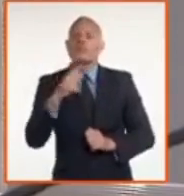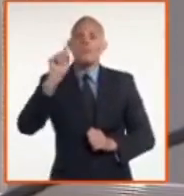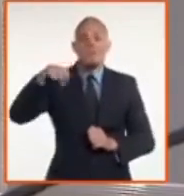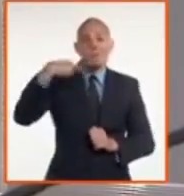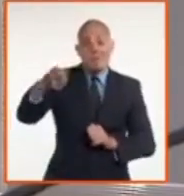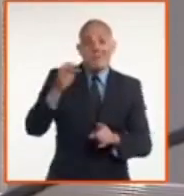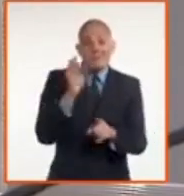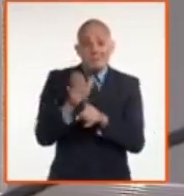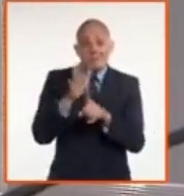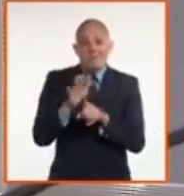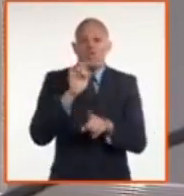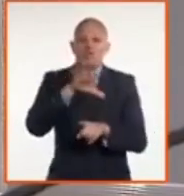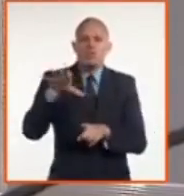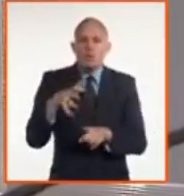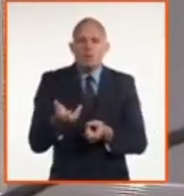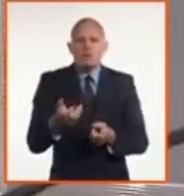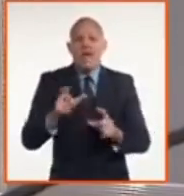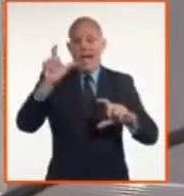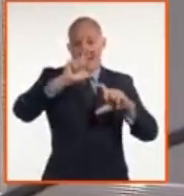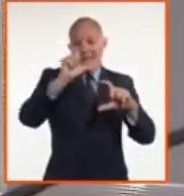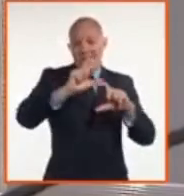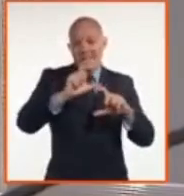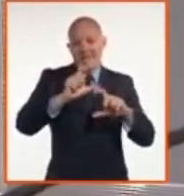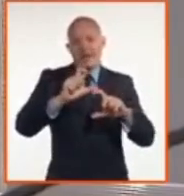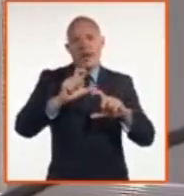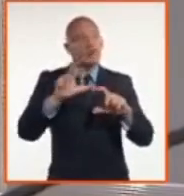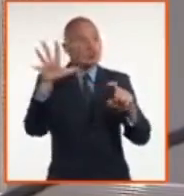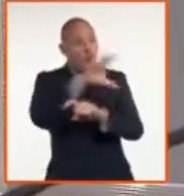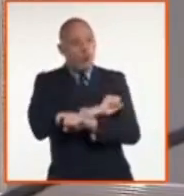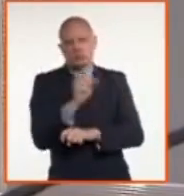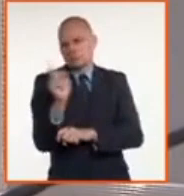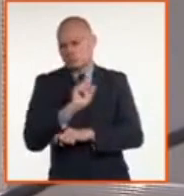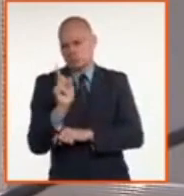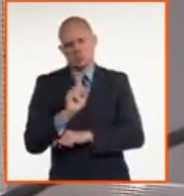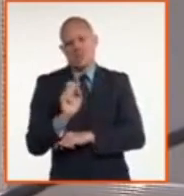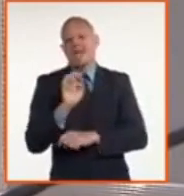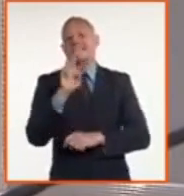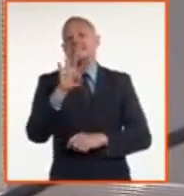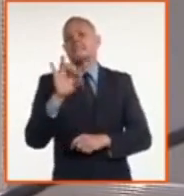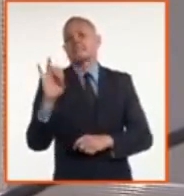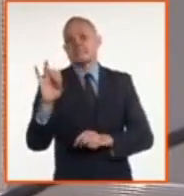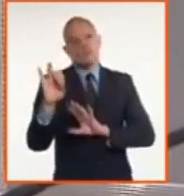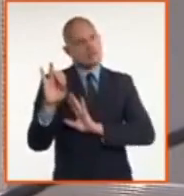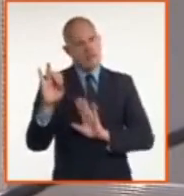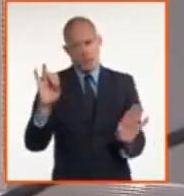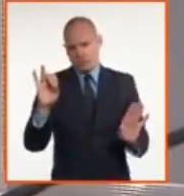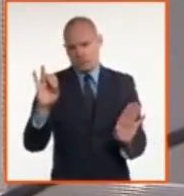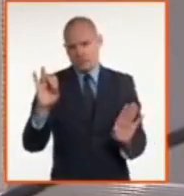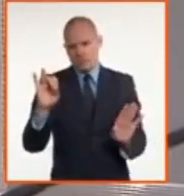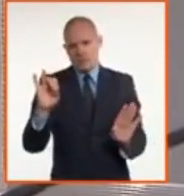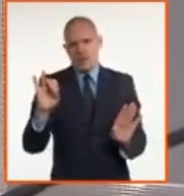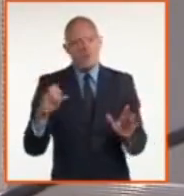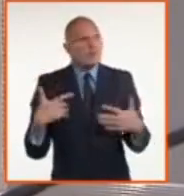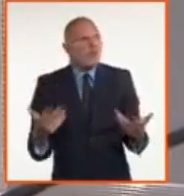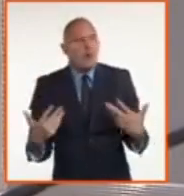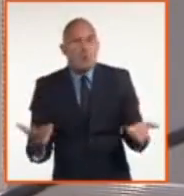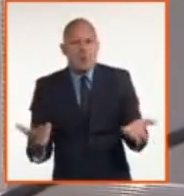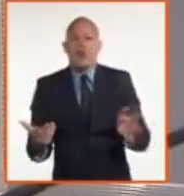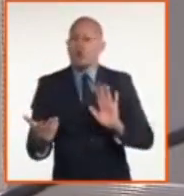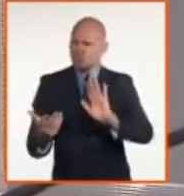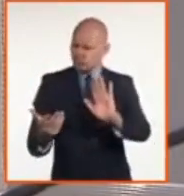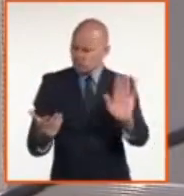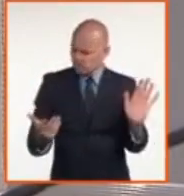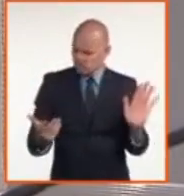durante la mesa es redondo y posterior la dirección de cadeca en su portal va a publicar cuáles son